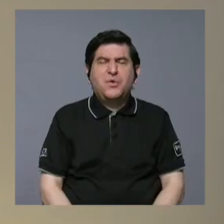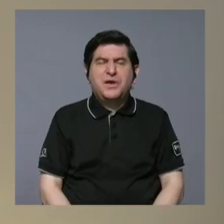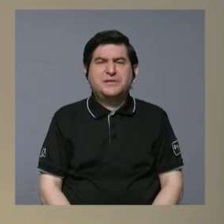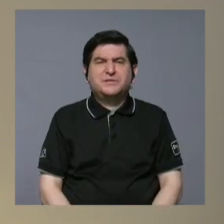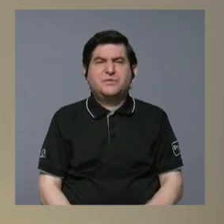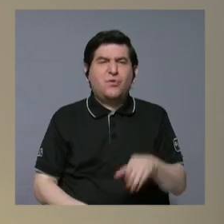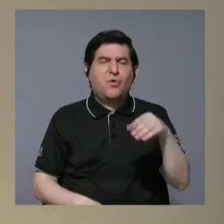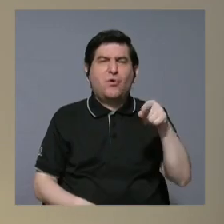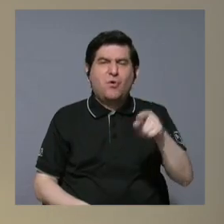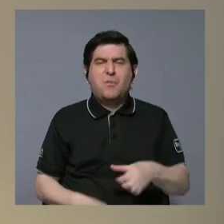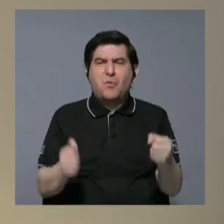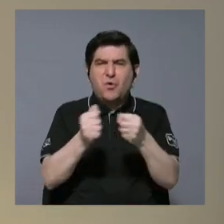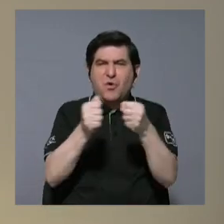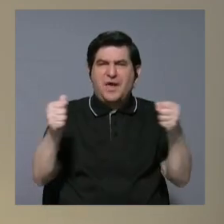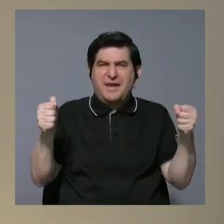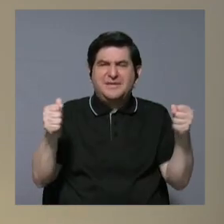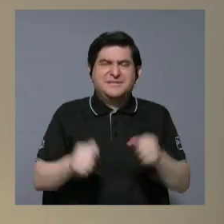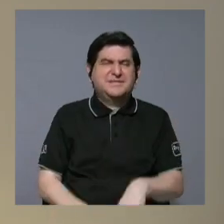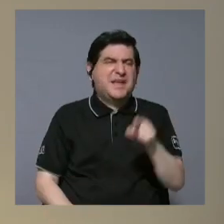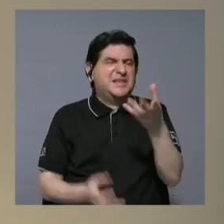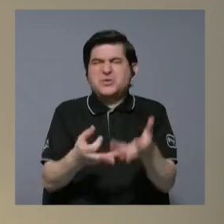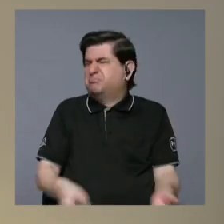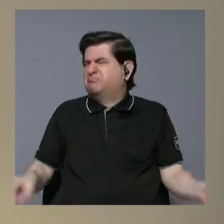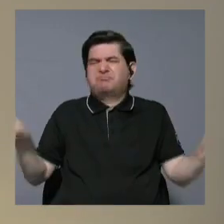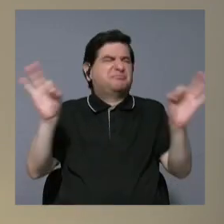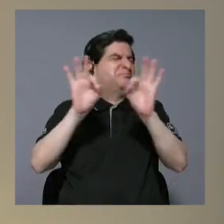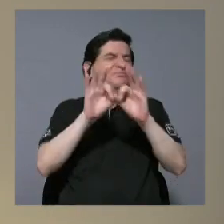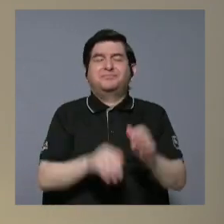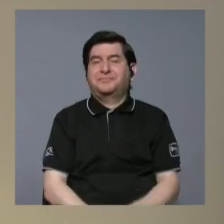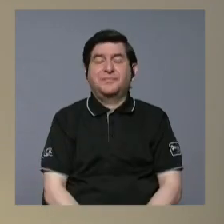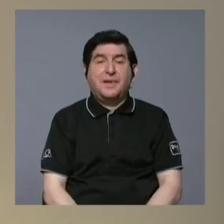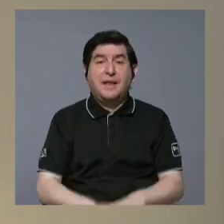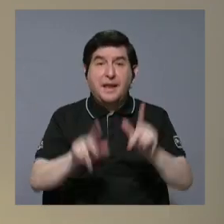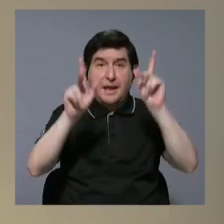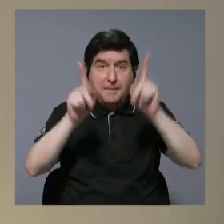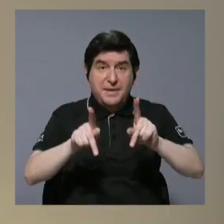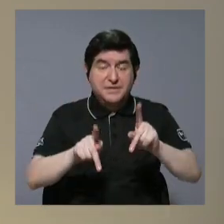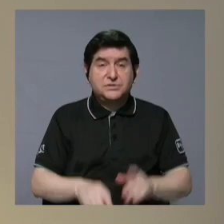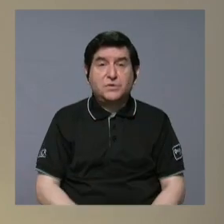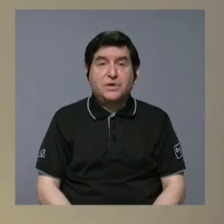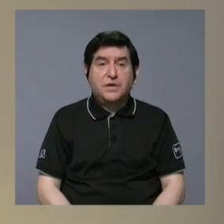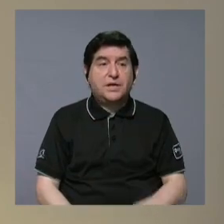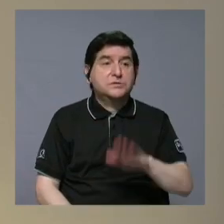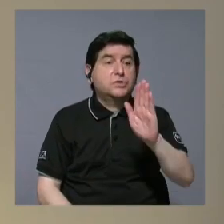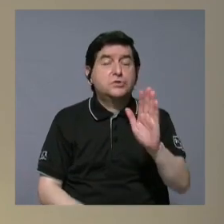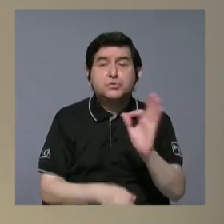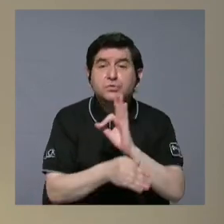elasticidad, que eso es absolutamente irrelevante, que la gente funciona